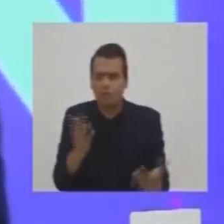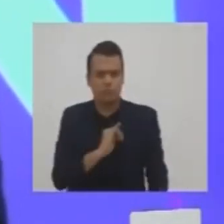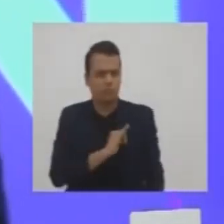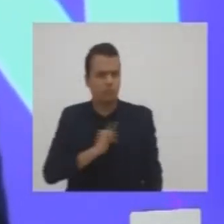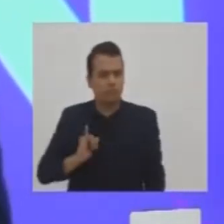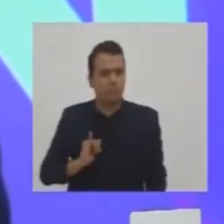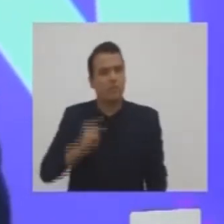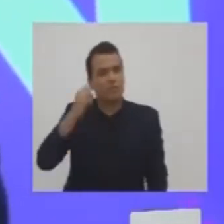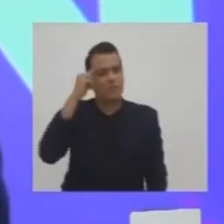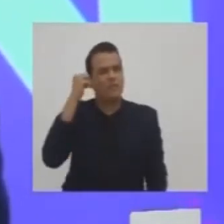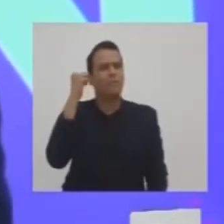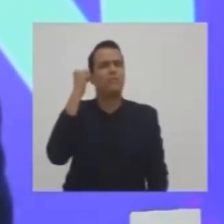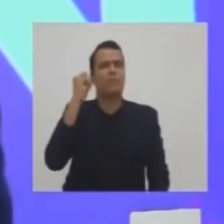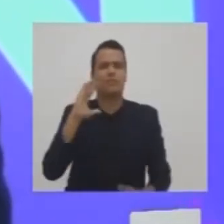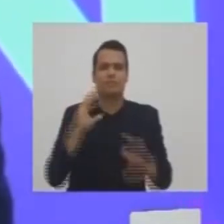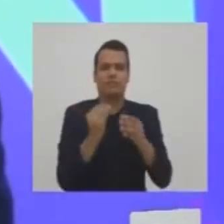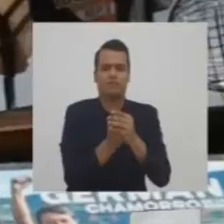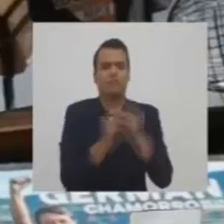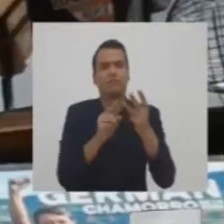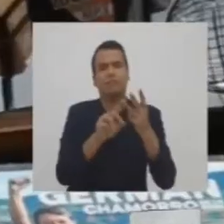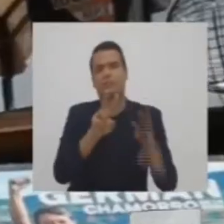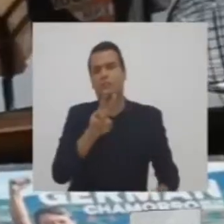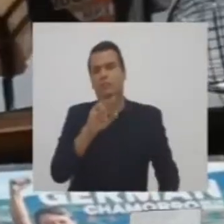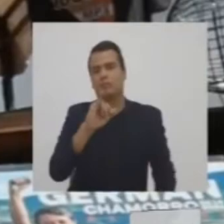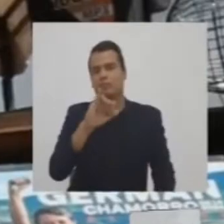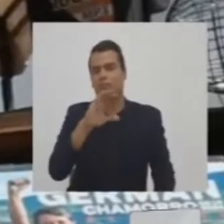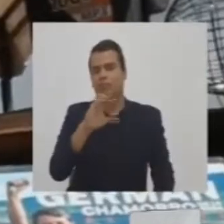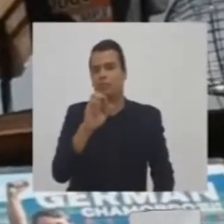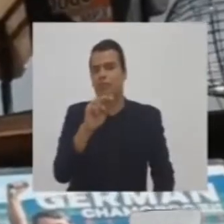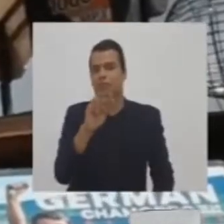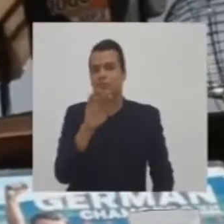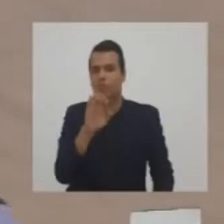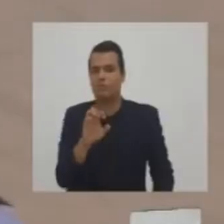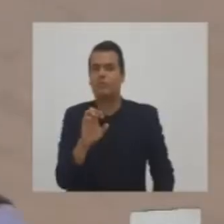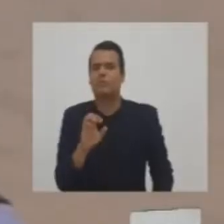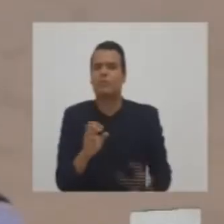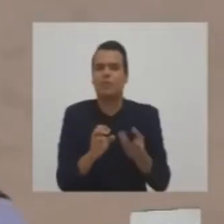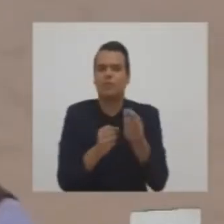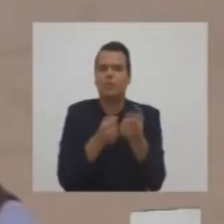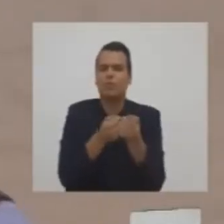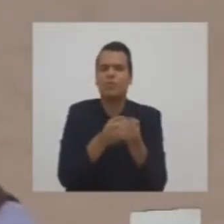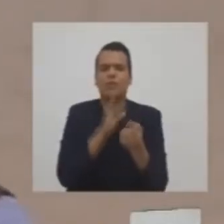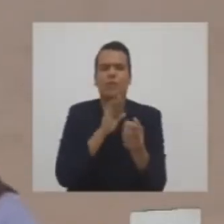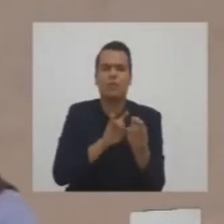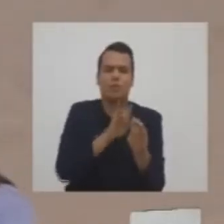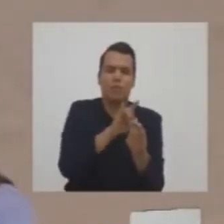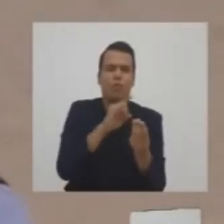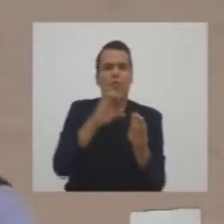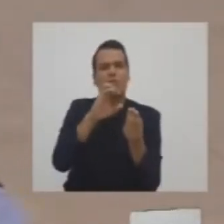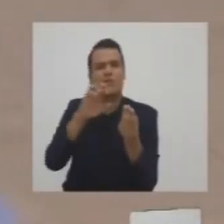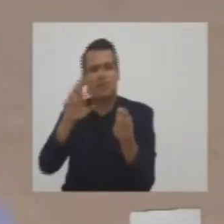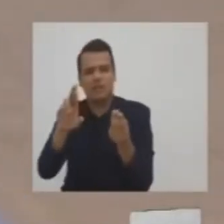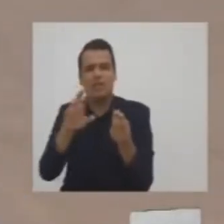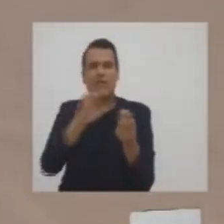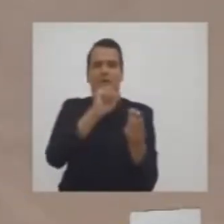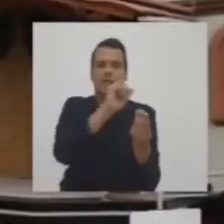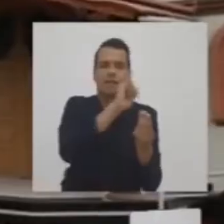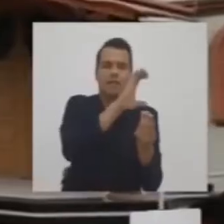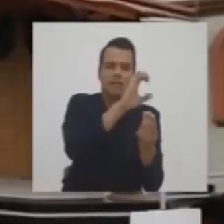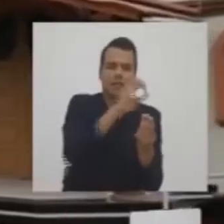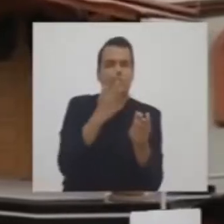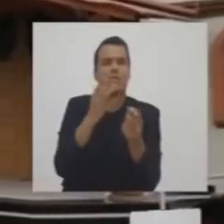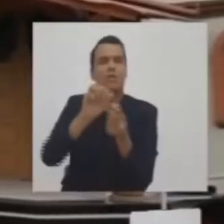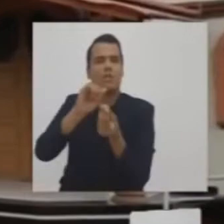la participación e inclusión ciudadana. Vicente Germán Chamorro de la Rosa, avalado por una coalición de partidos como la U,